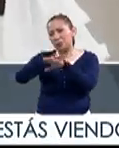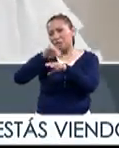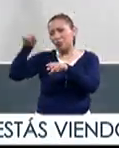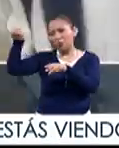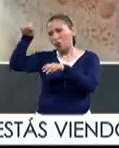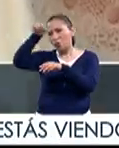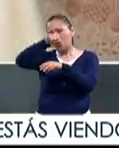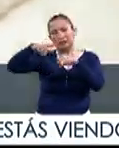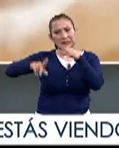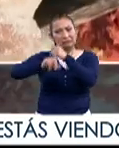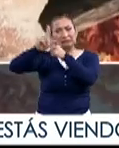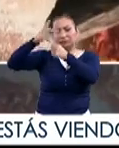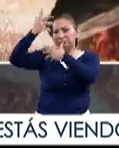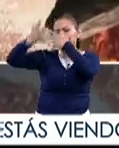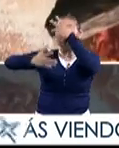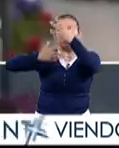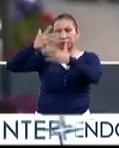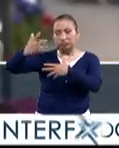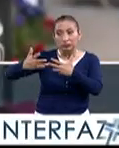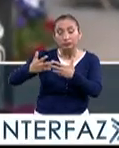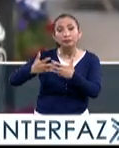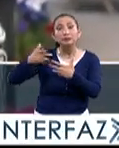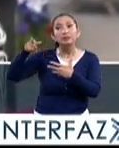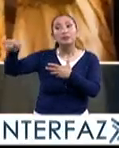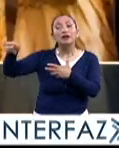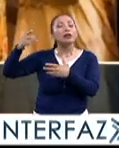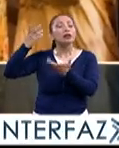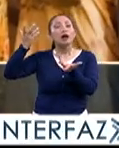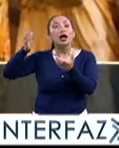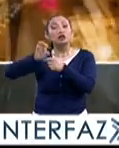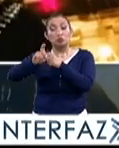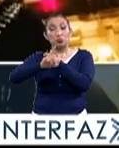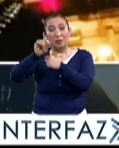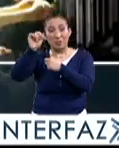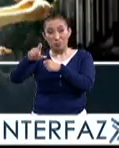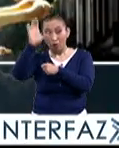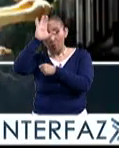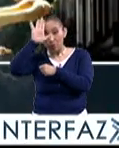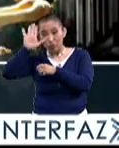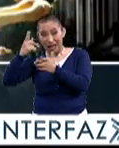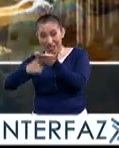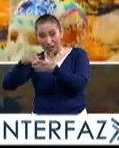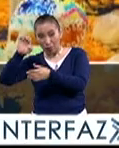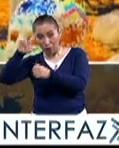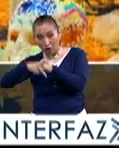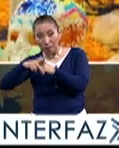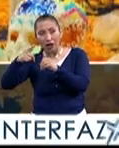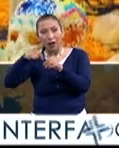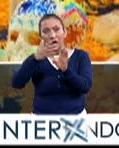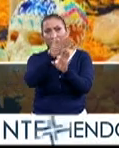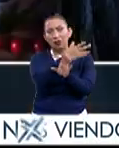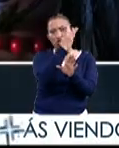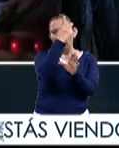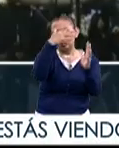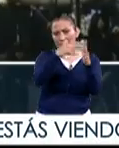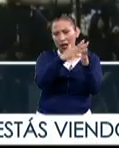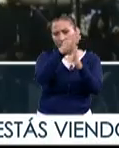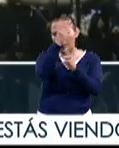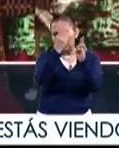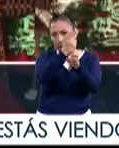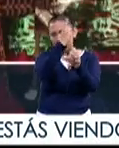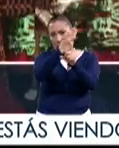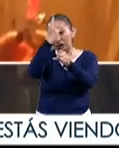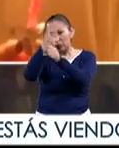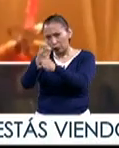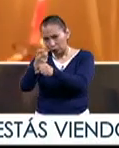etc. Entonces, como resultado de la crisis cultural en Europa, después de las 2 guerras